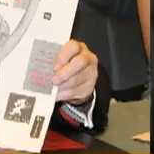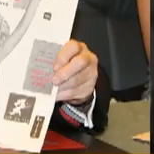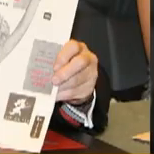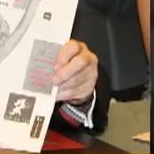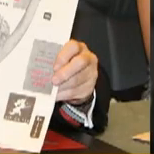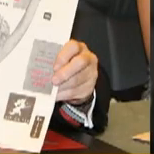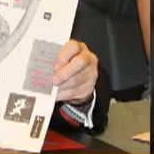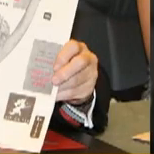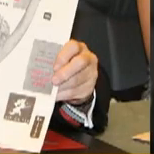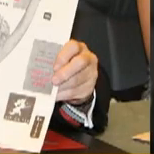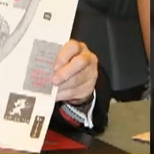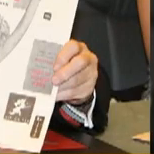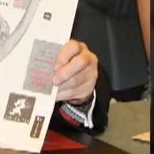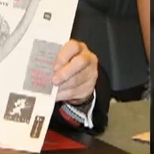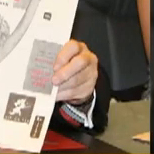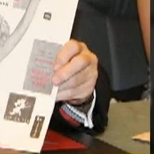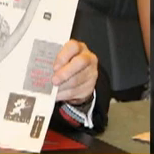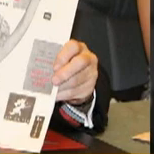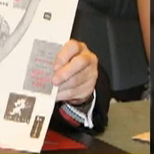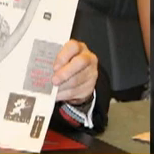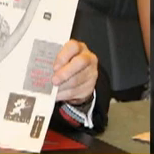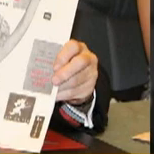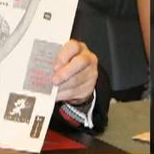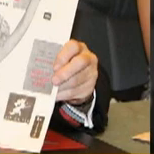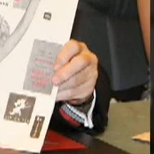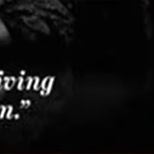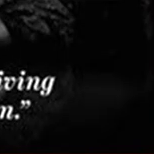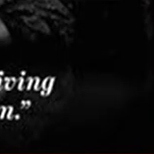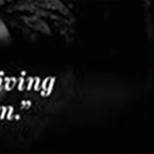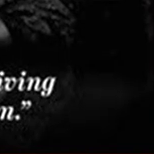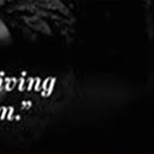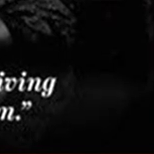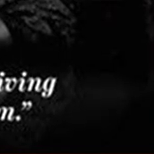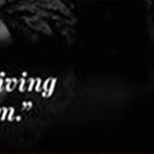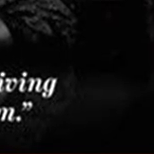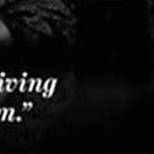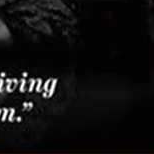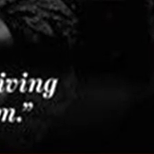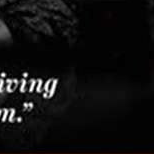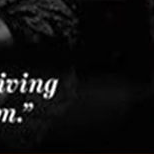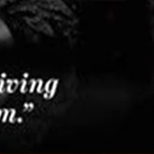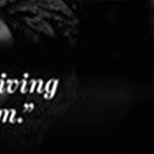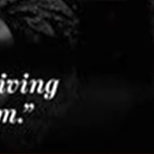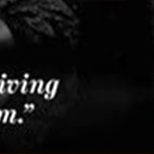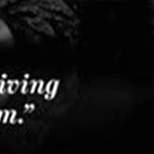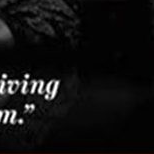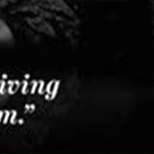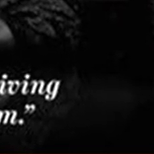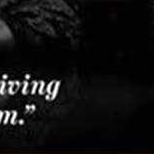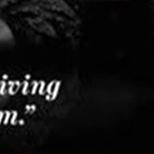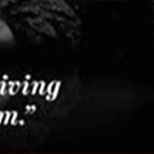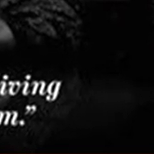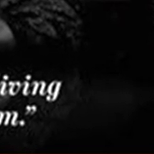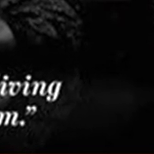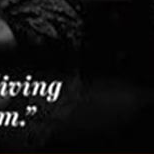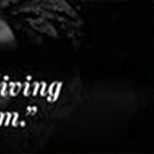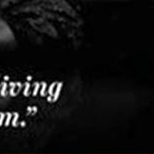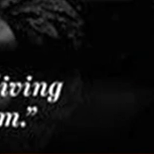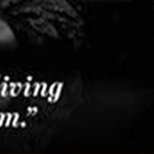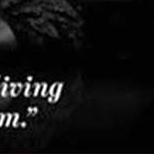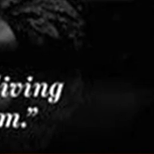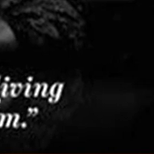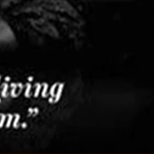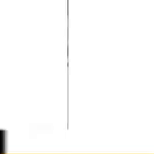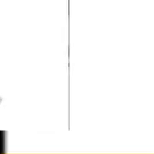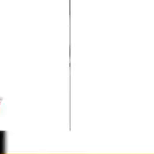Acompañado de muchas conejitas. Bueno, pues vamos a ver qué sucede. Seguramente ahora su herencia, el hijo, porque creo que estaba casado con 2